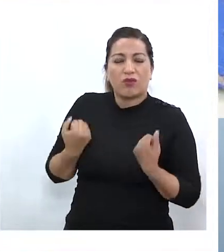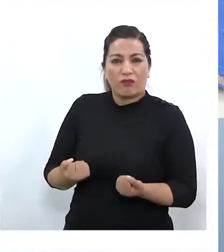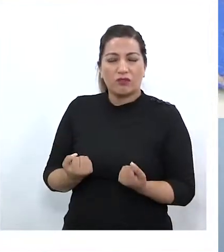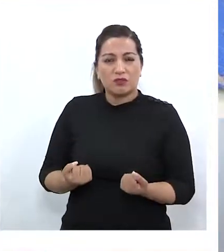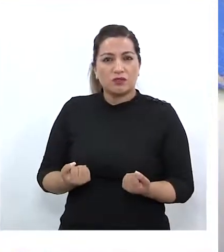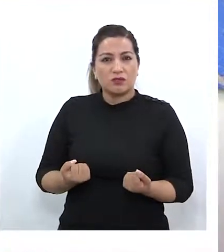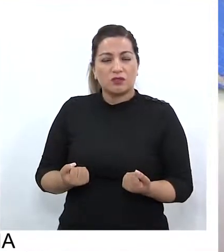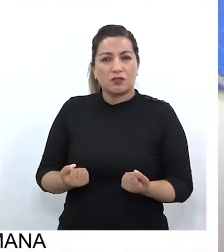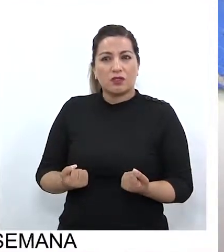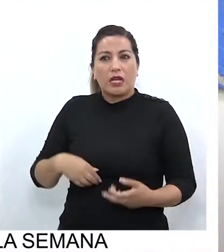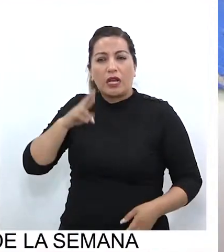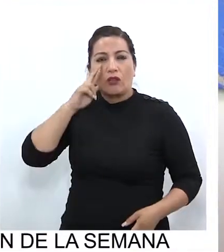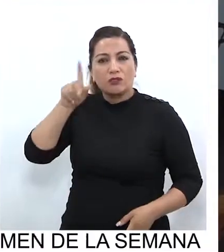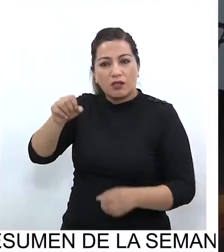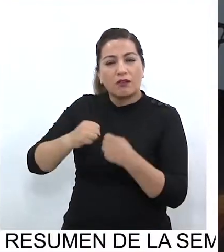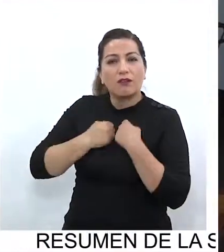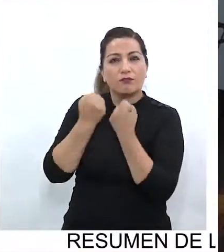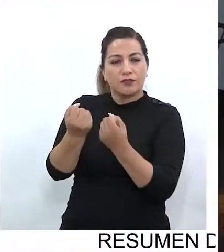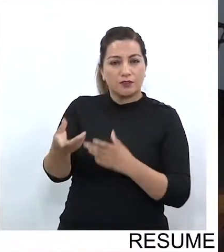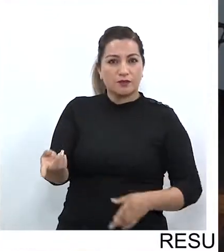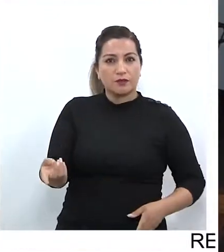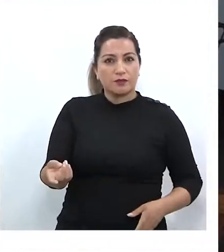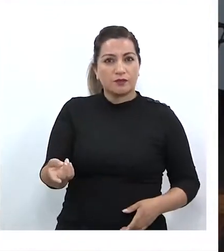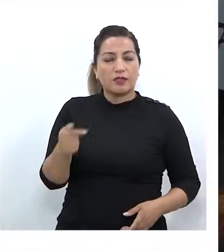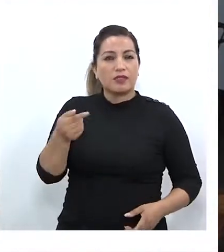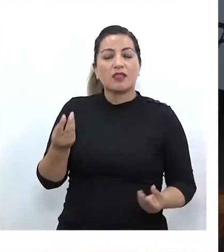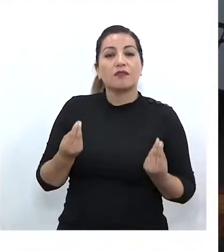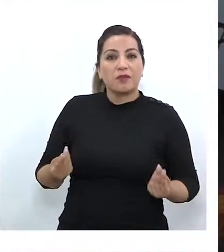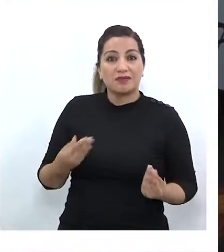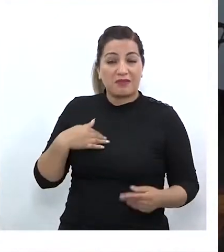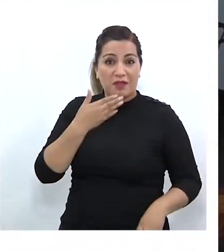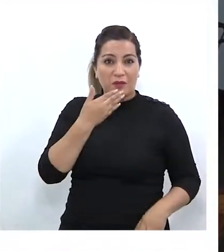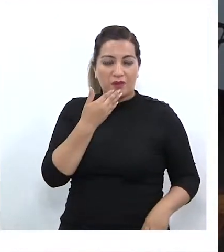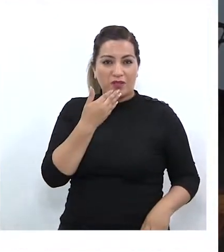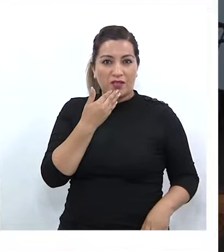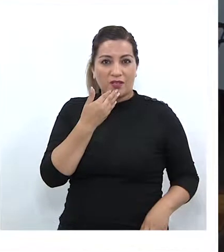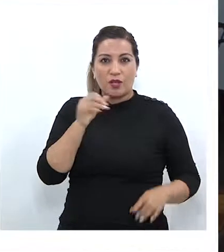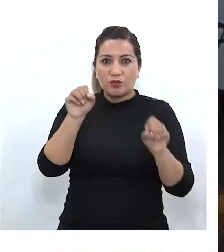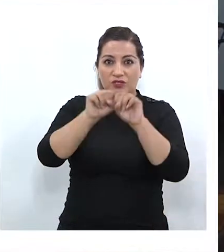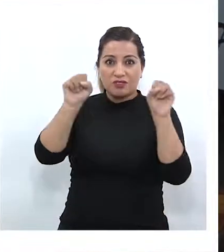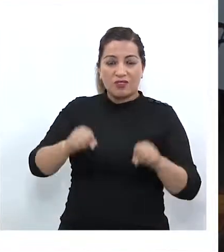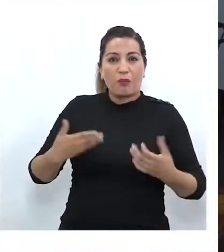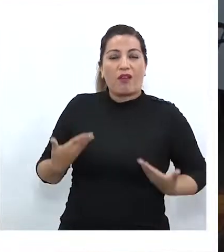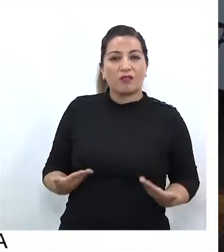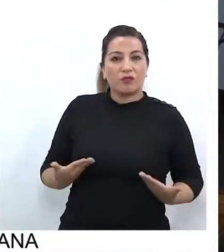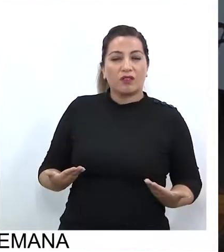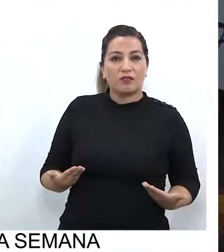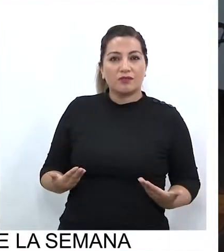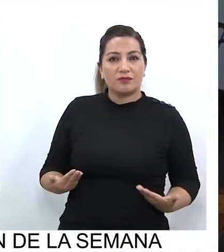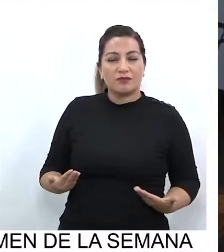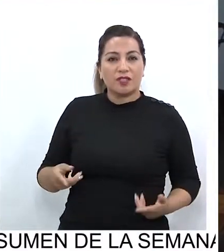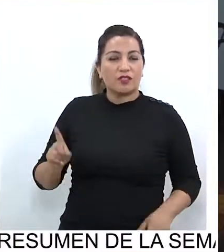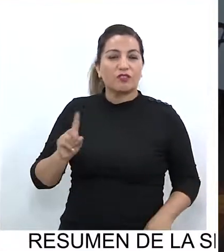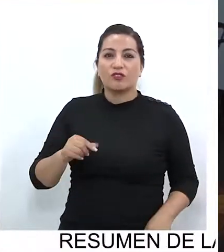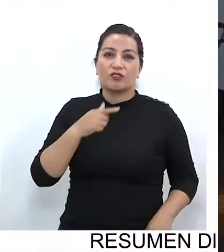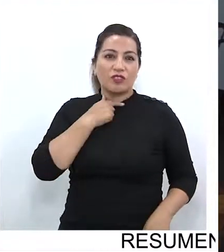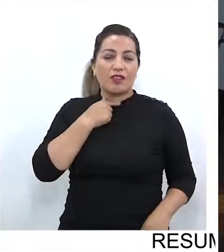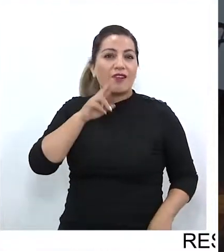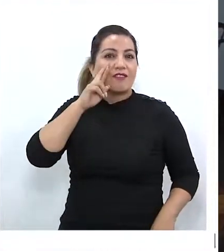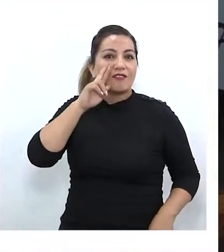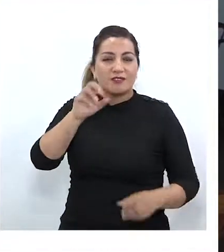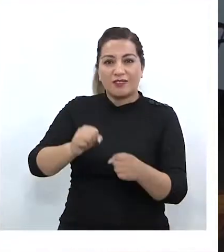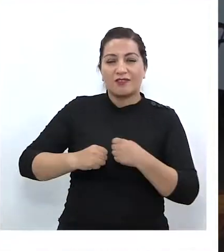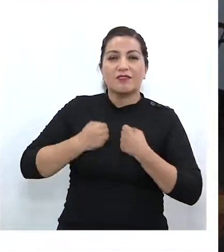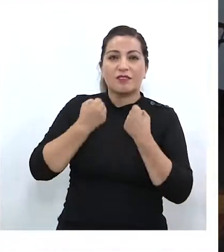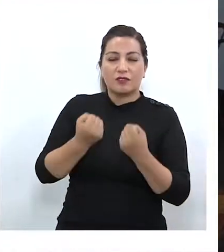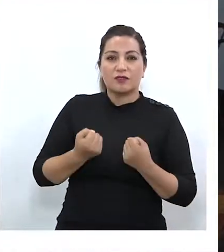esfuerzo, cómo le reconocemos ese esfuerzo? De hecho, lo que ocurre y lo que ha ocurrido con el sistema actual, que no tiene este componente de reconocer el